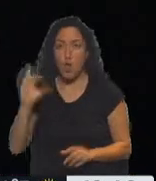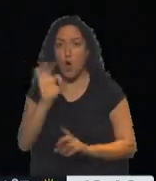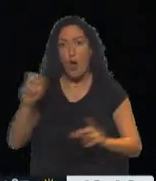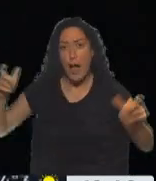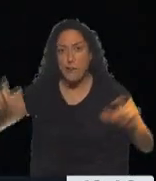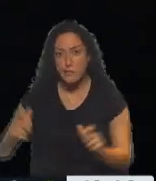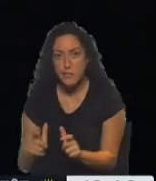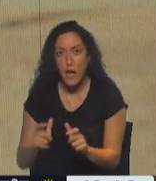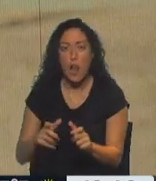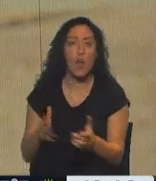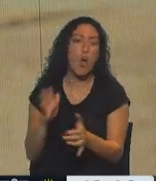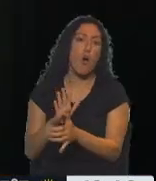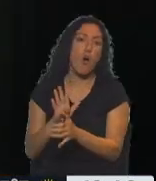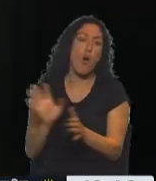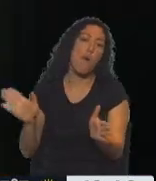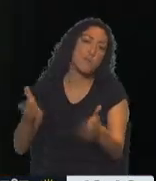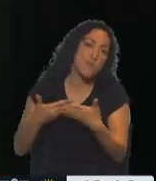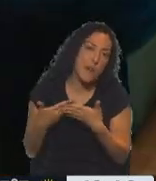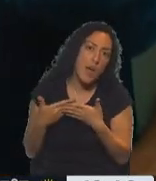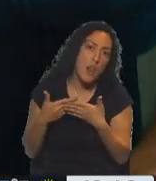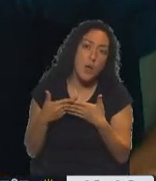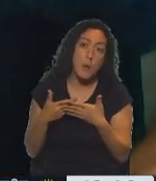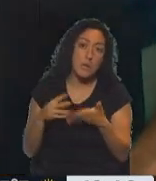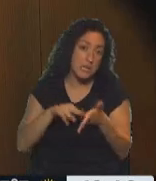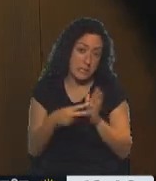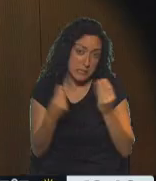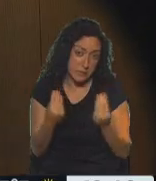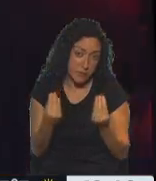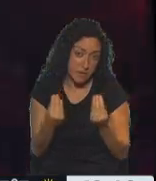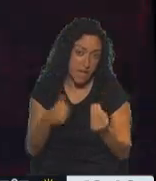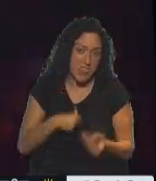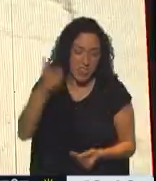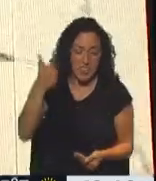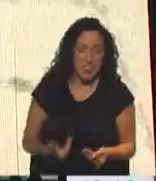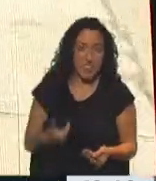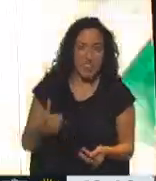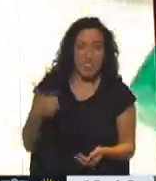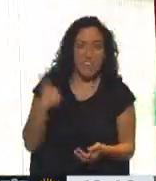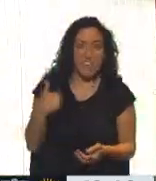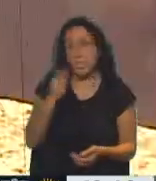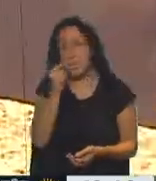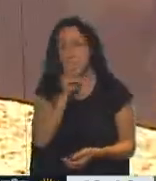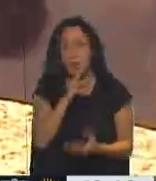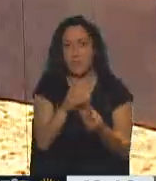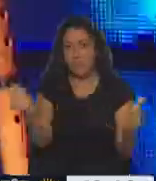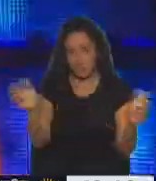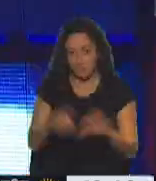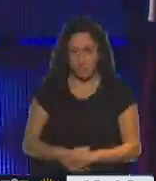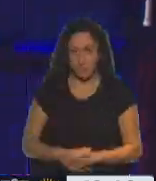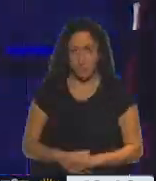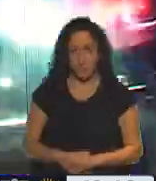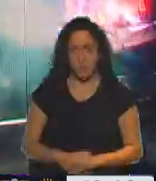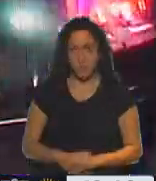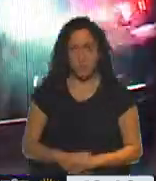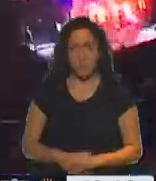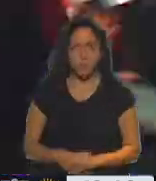achicarlos o cerrarlos significa terminar con la identidad de los argentinos y las argentinas. Sí, de alguna manera